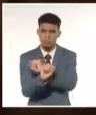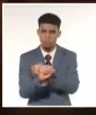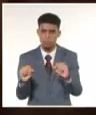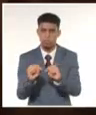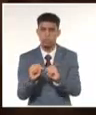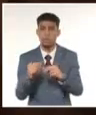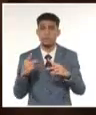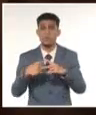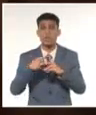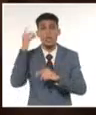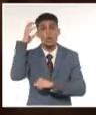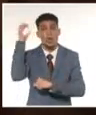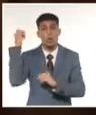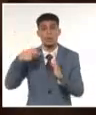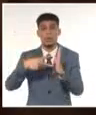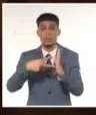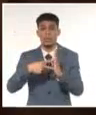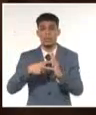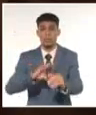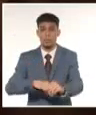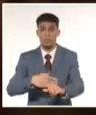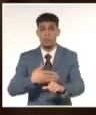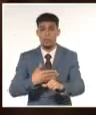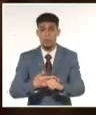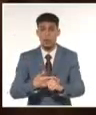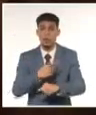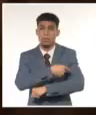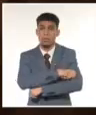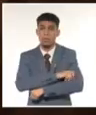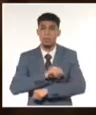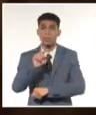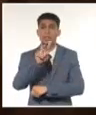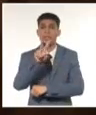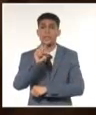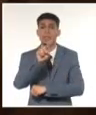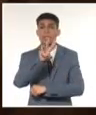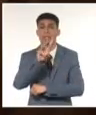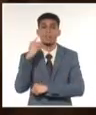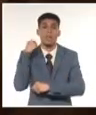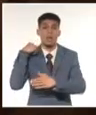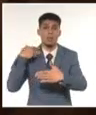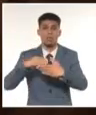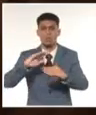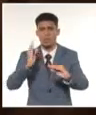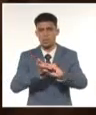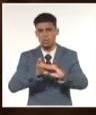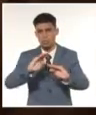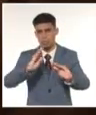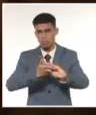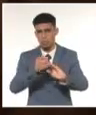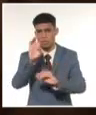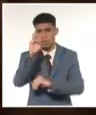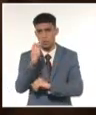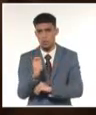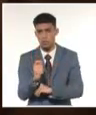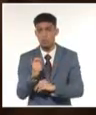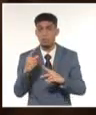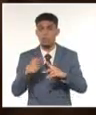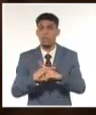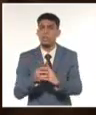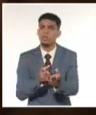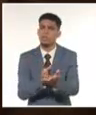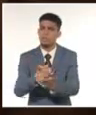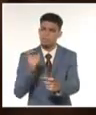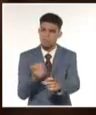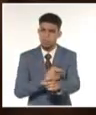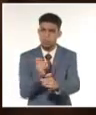gobierno en Siria, después de haber sometido a su pueblo a 13 años de sanciones económicas, guerra y saqueo de sus recursos por